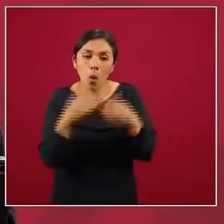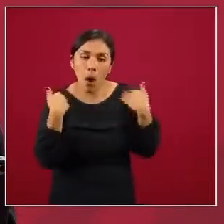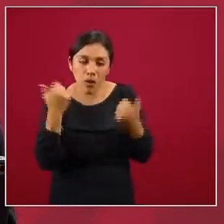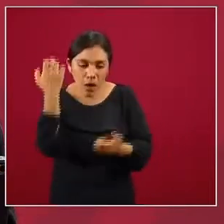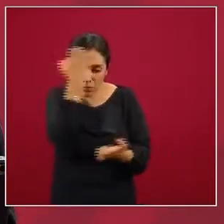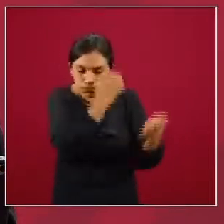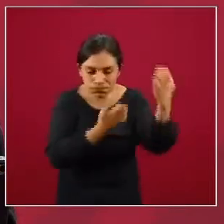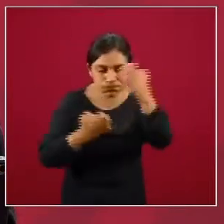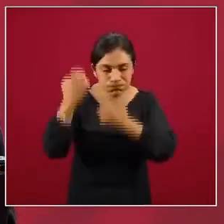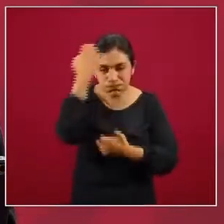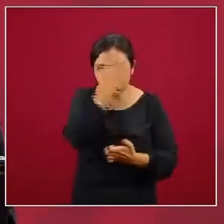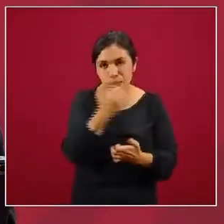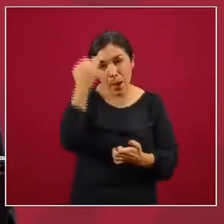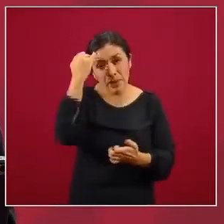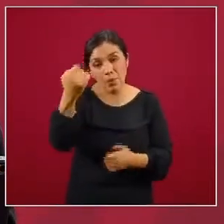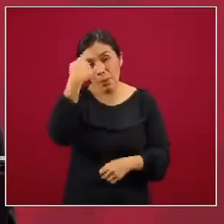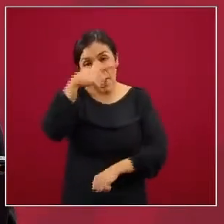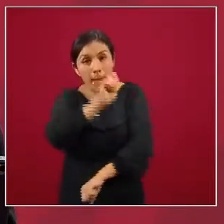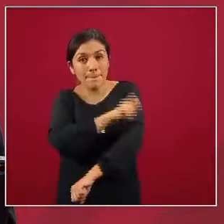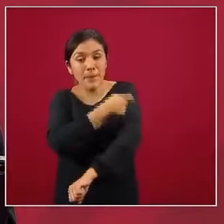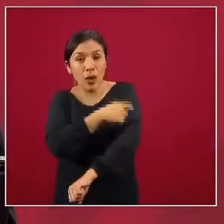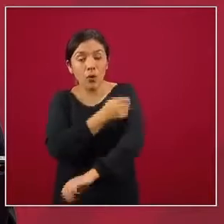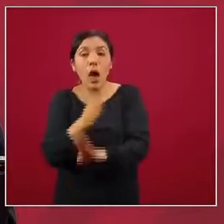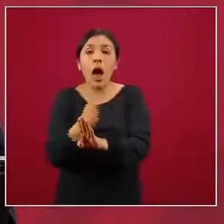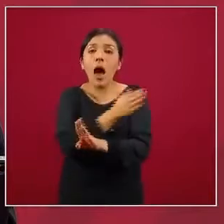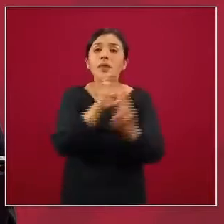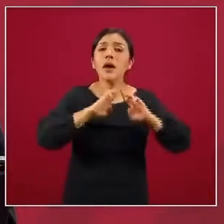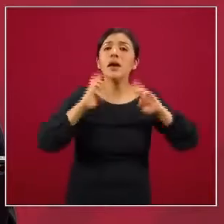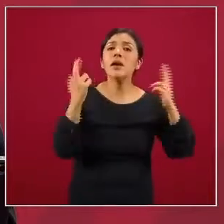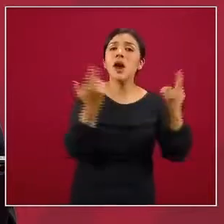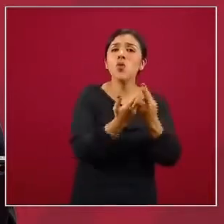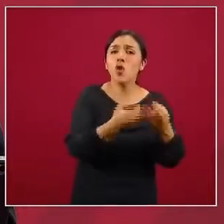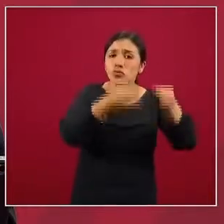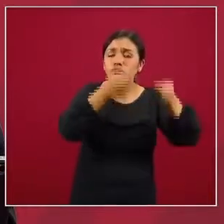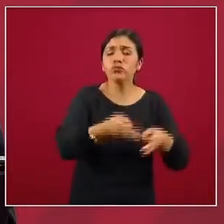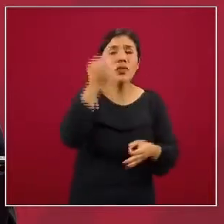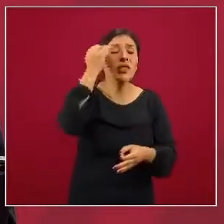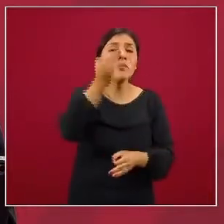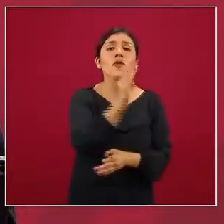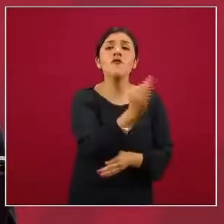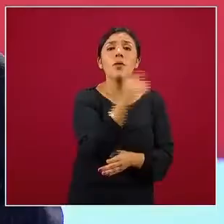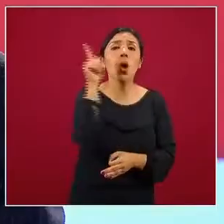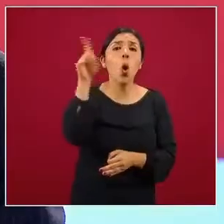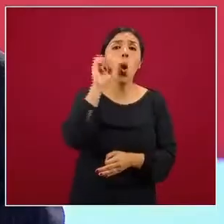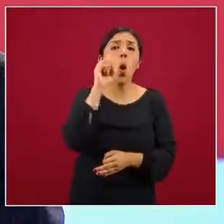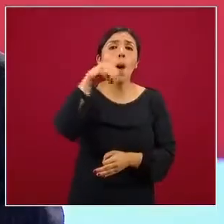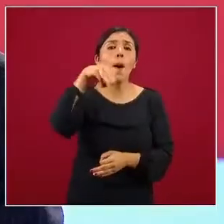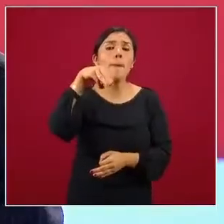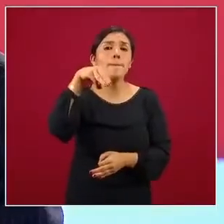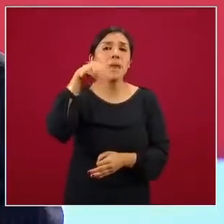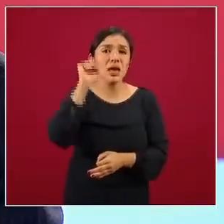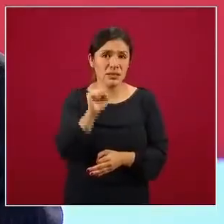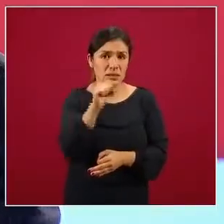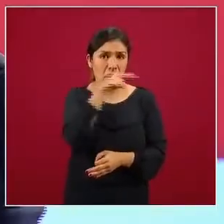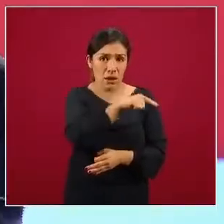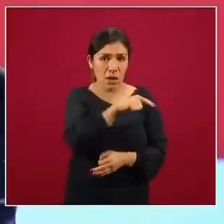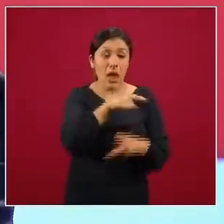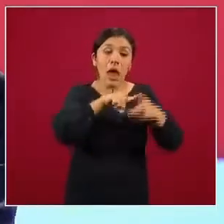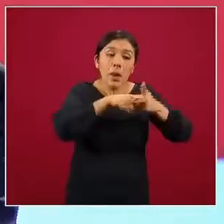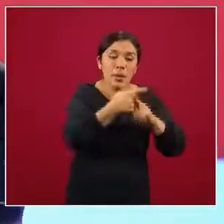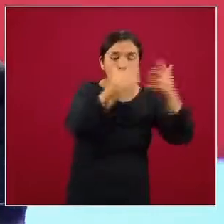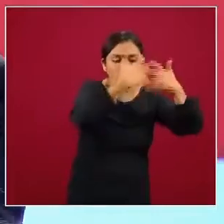se estipulan durante febrero en una sesión específica de la Organización Mundial de la Salud. Se empieza a fabricar en